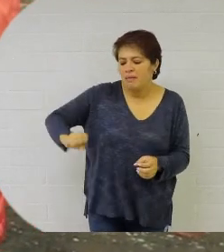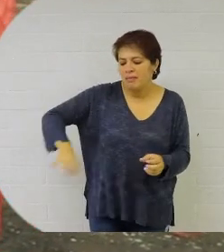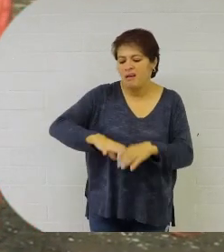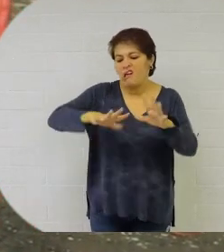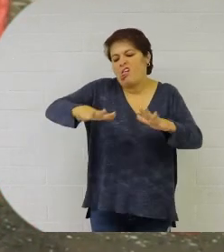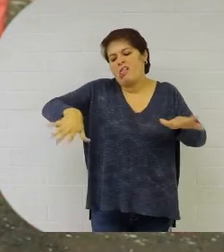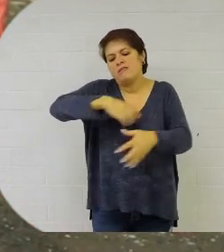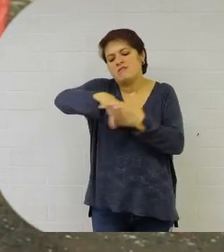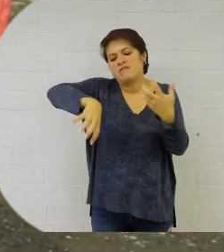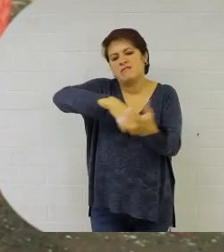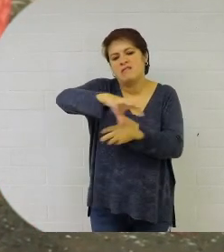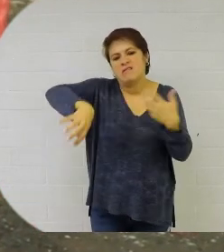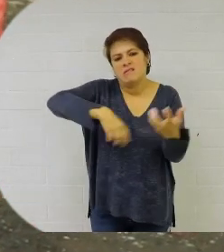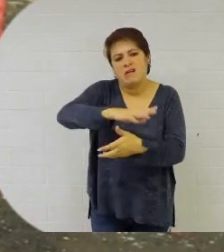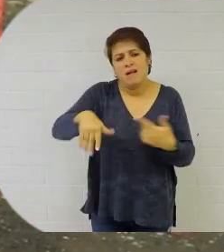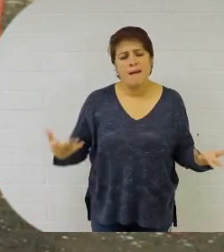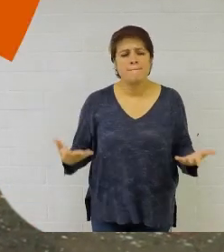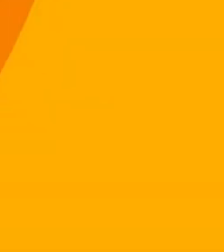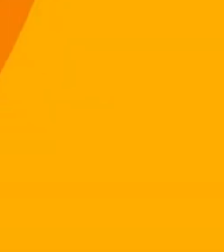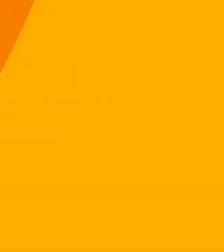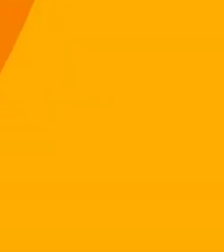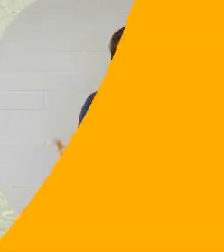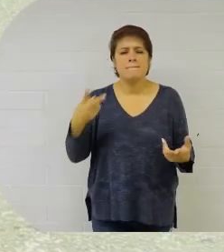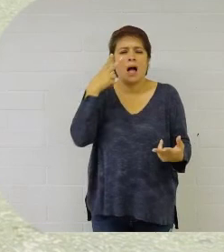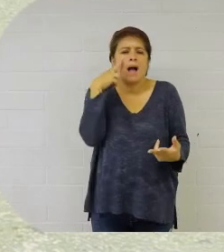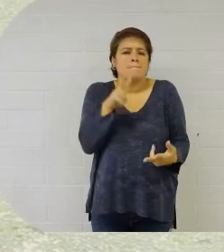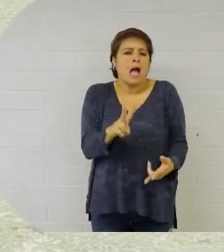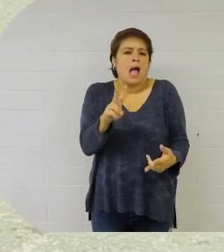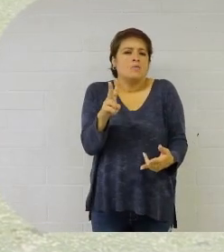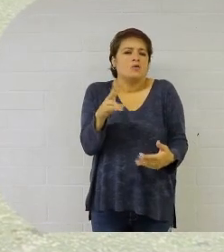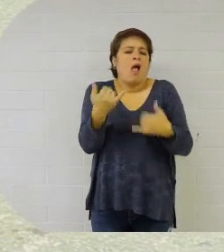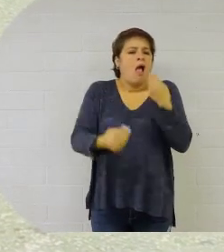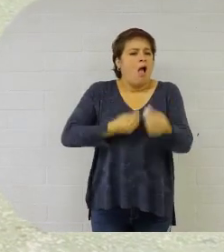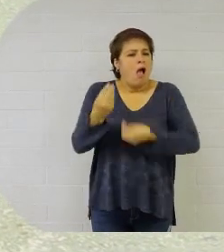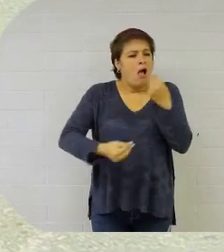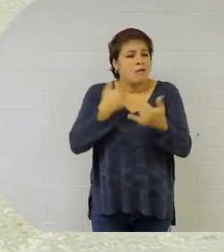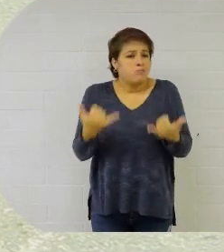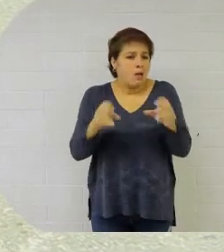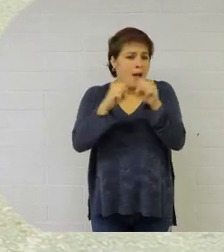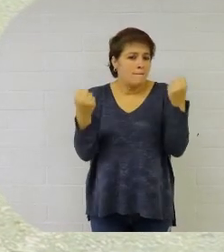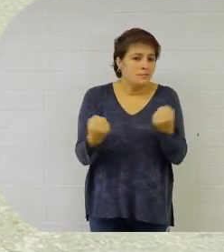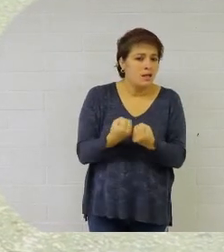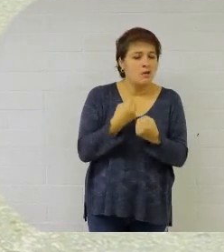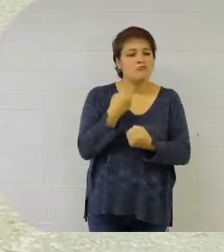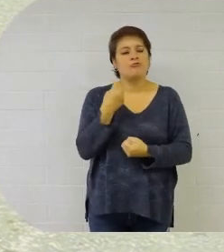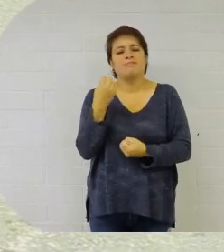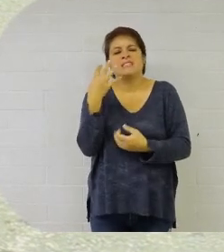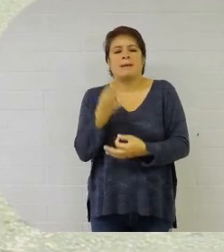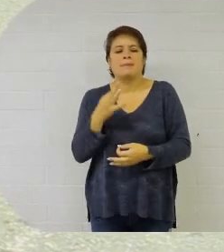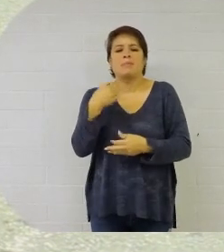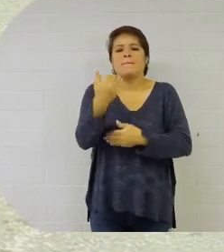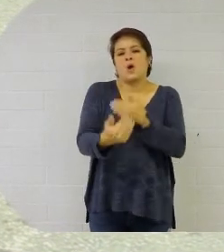y el resto lo desecha, lo riega, ¿sí me entiende? Veíamos la rutina y el impacto que ha generado en todos los siderenses este